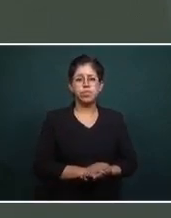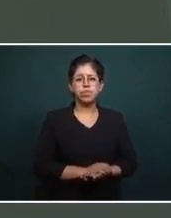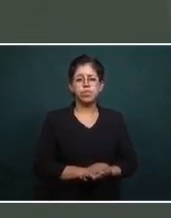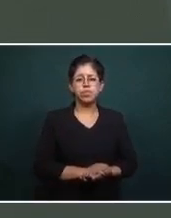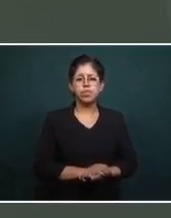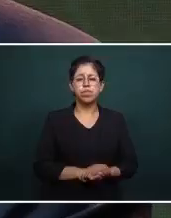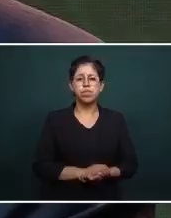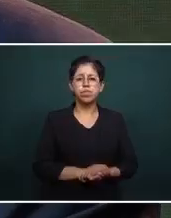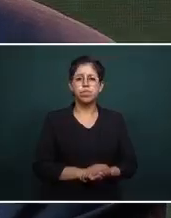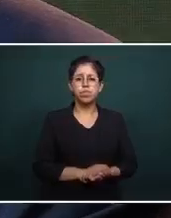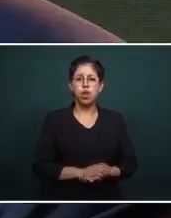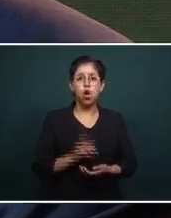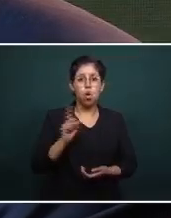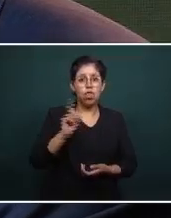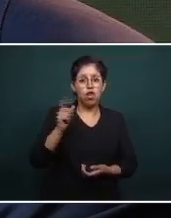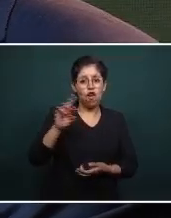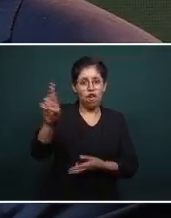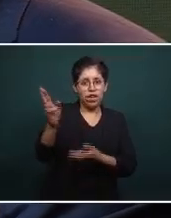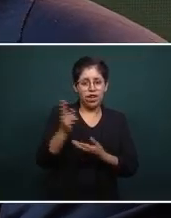apenas regresen